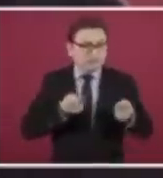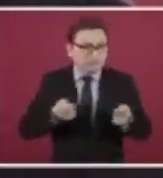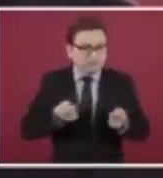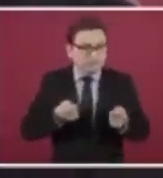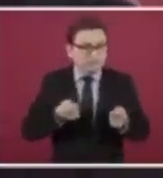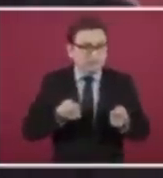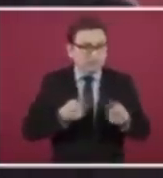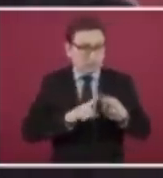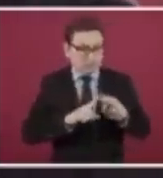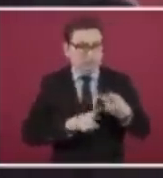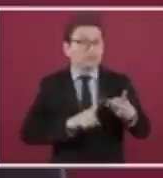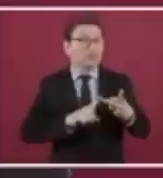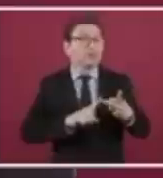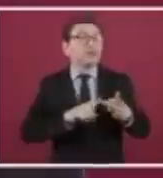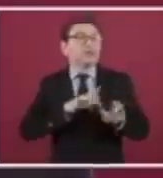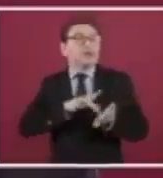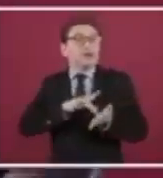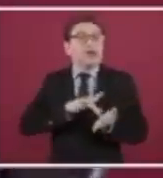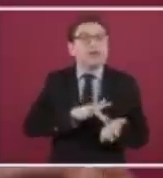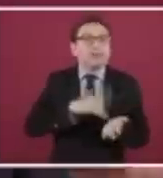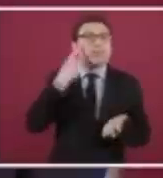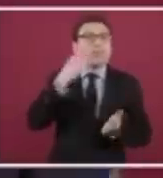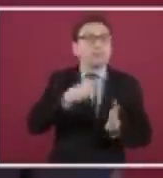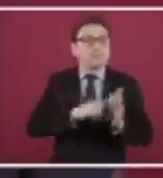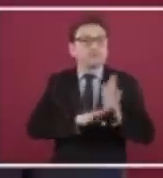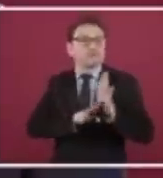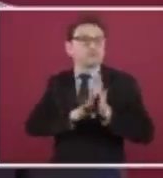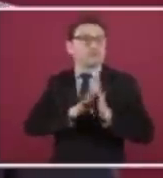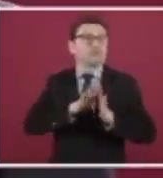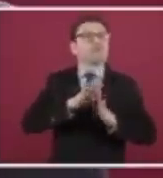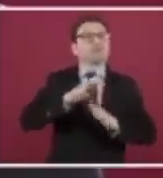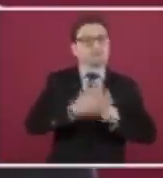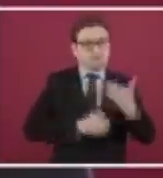crecimiento, pero nada más están dedicados a eso.